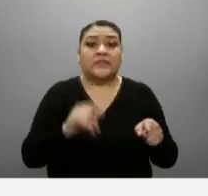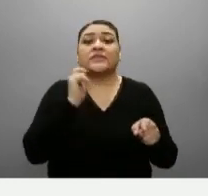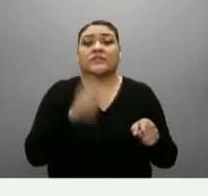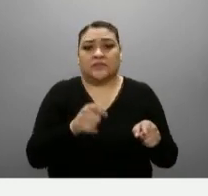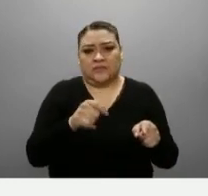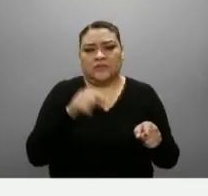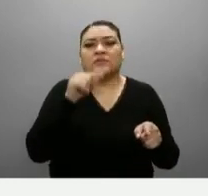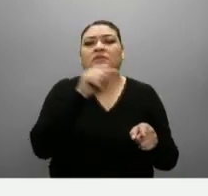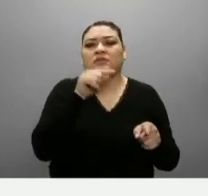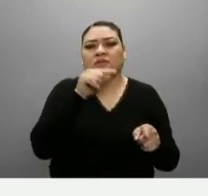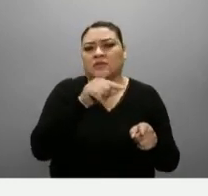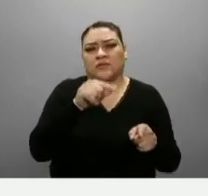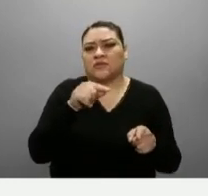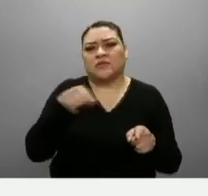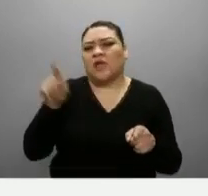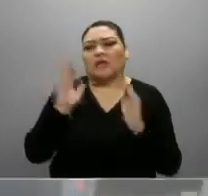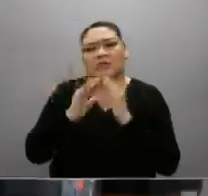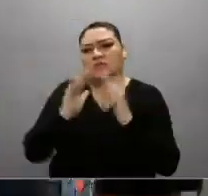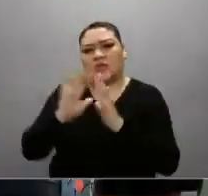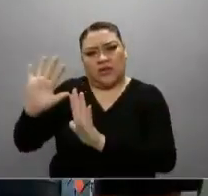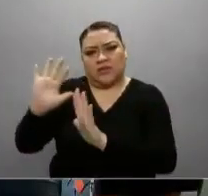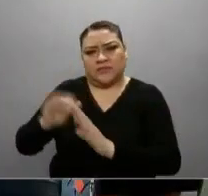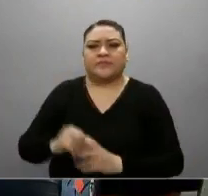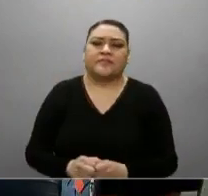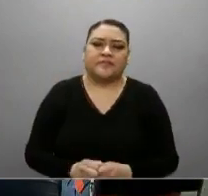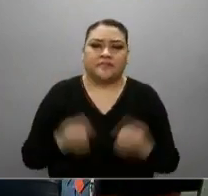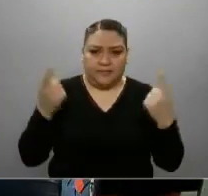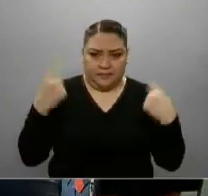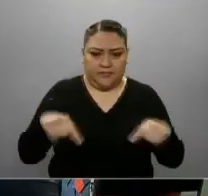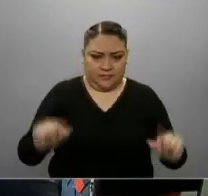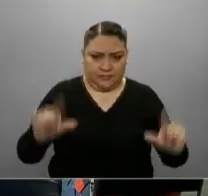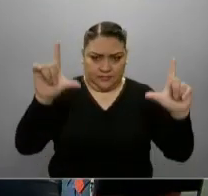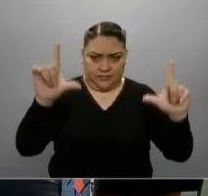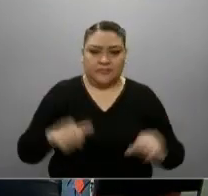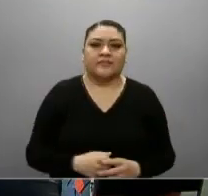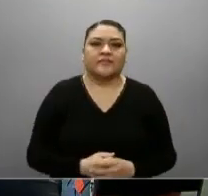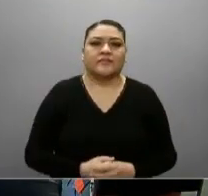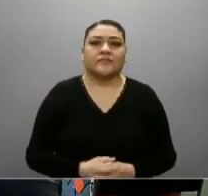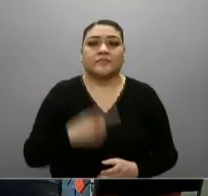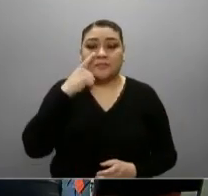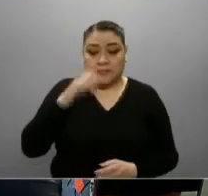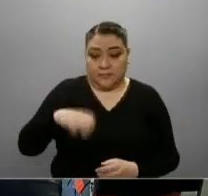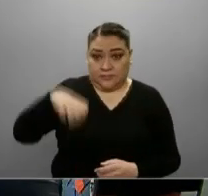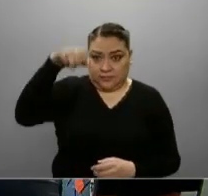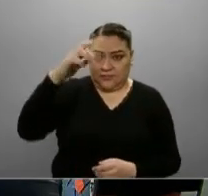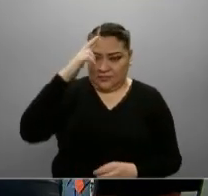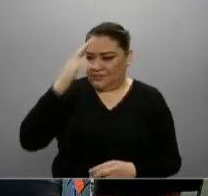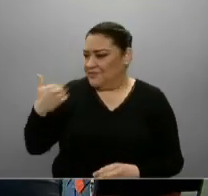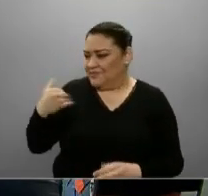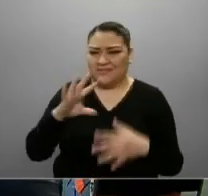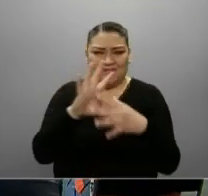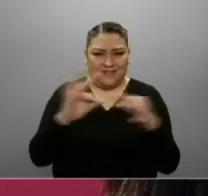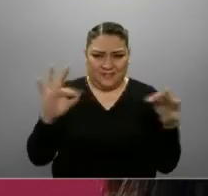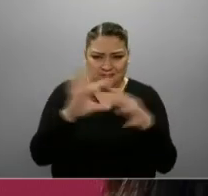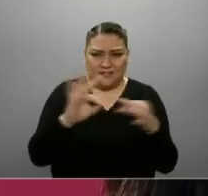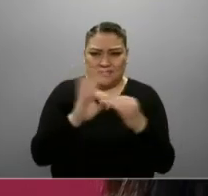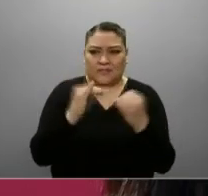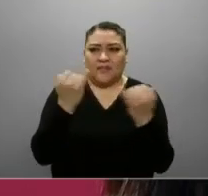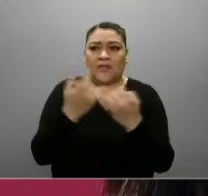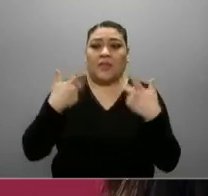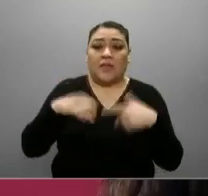se encuentra en forma ambulatoria. La siguiente. La edad, como dijimos hace un minuto,